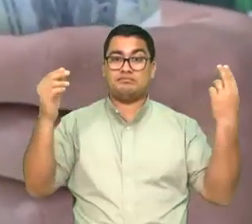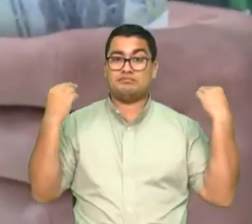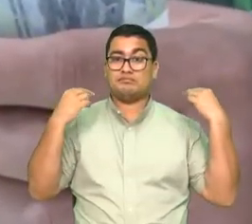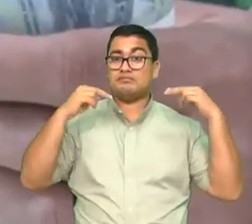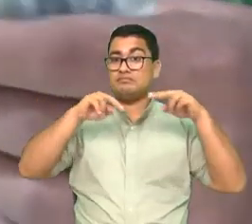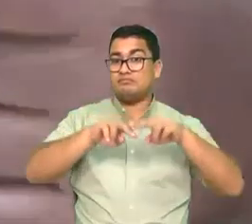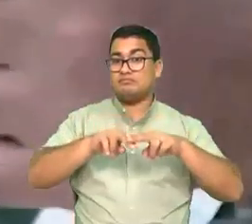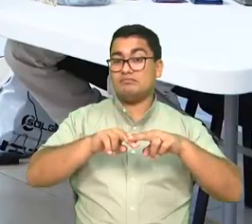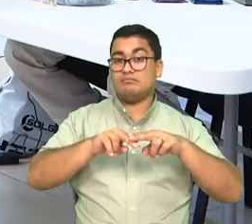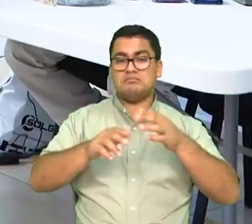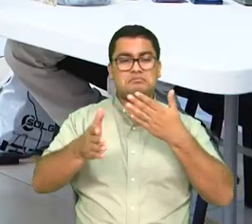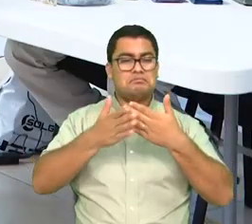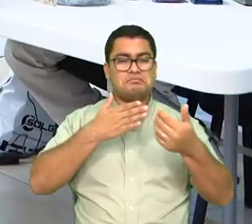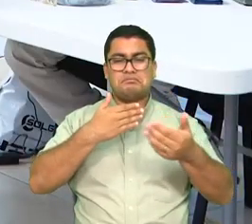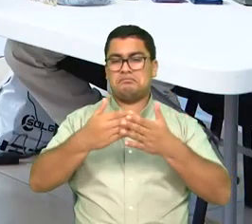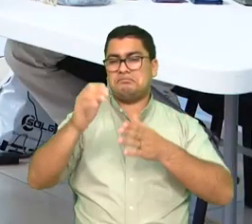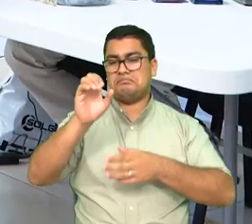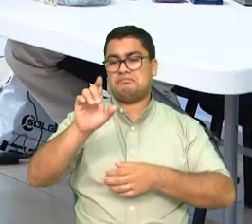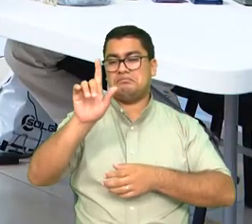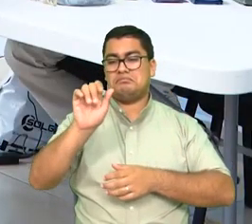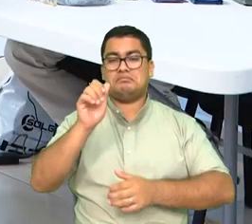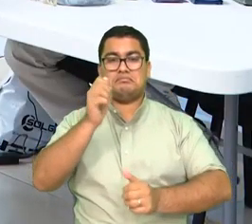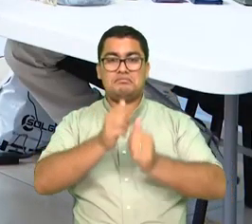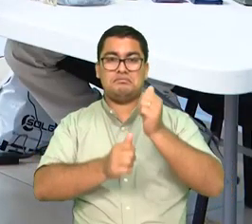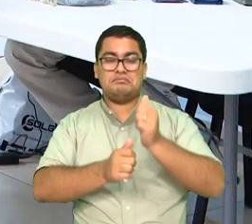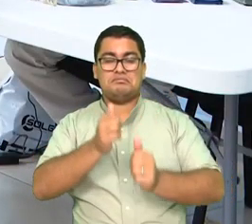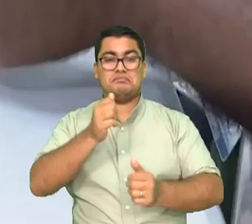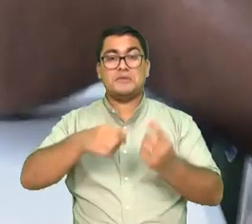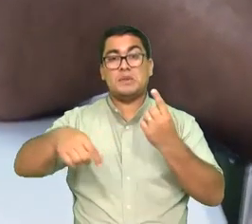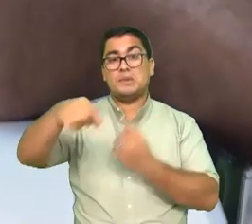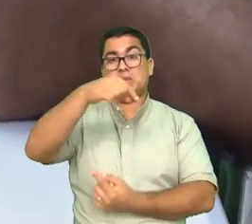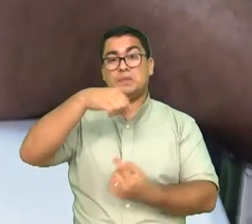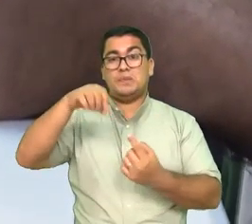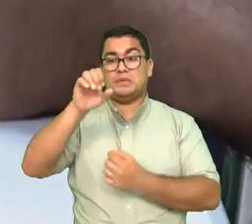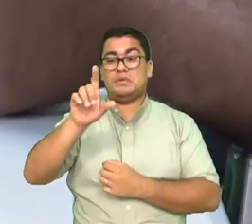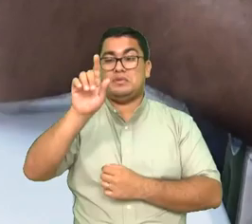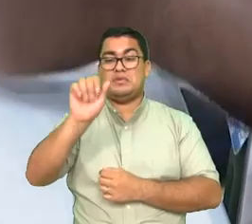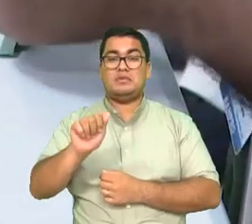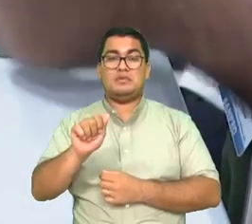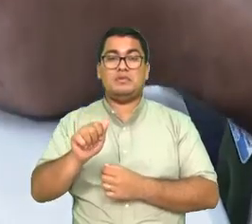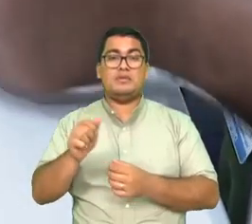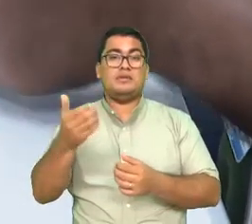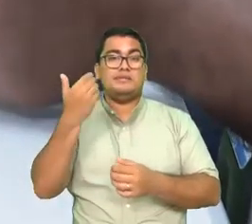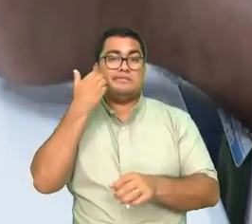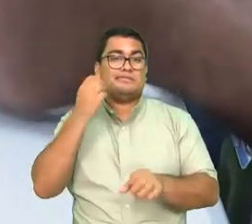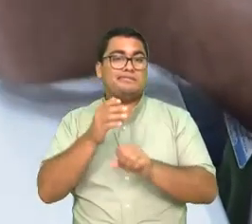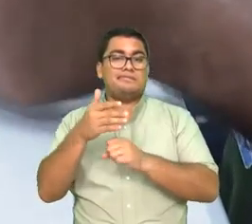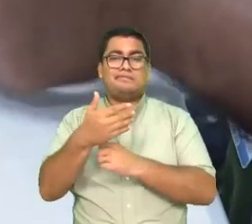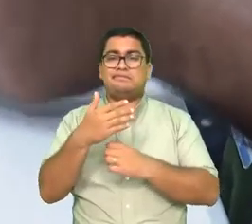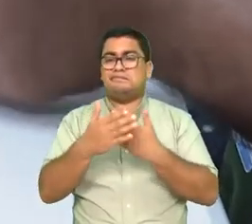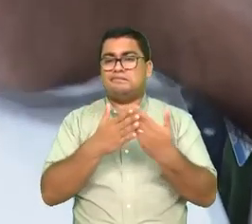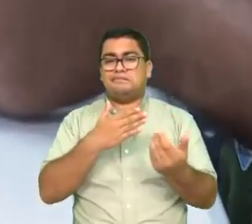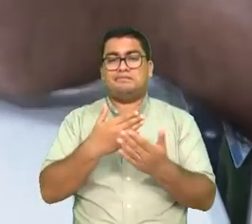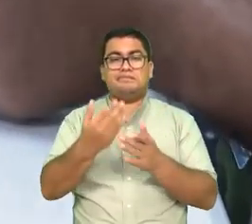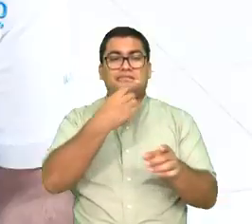pese a la emergencia que atraviesa el país por el paso de ETA y el impacto de la pandemia del